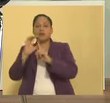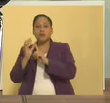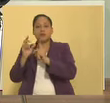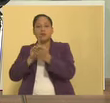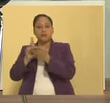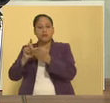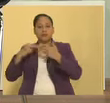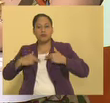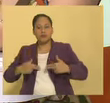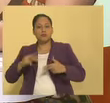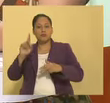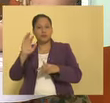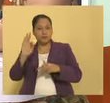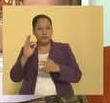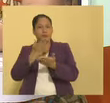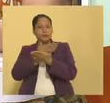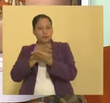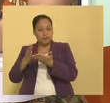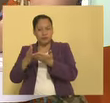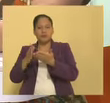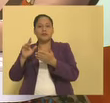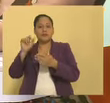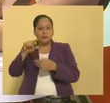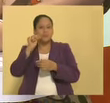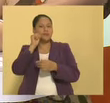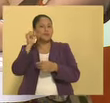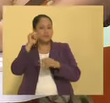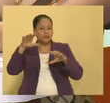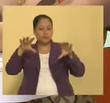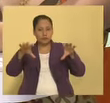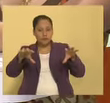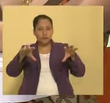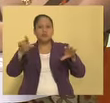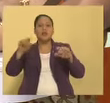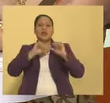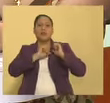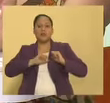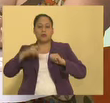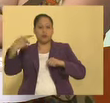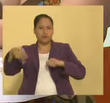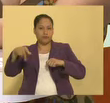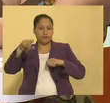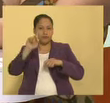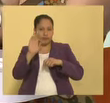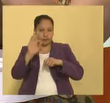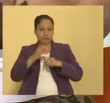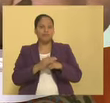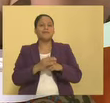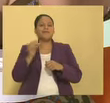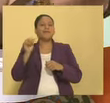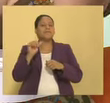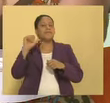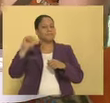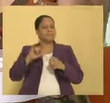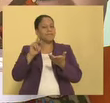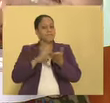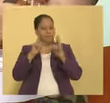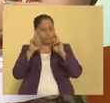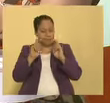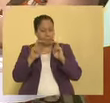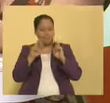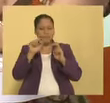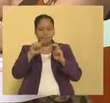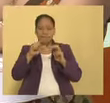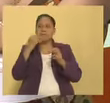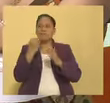Humanos del Distrito Federal, como también lo mencionamos ayer, es de autoridad local. Hoy vamos a retomar lo que se quedó pendiente